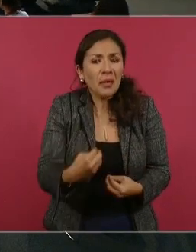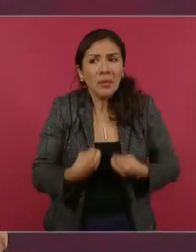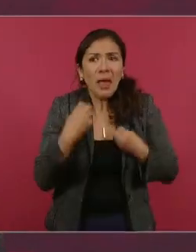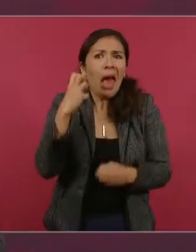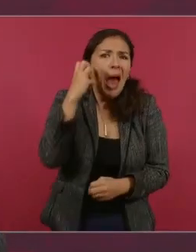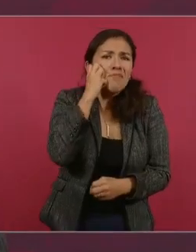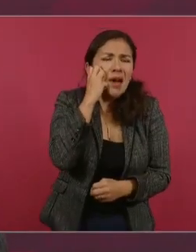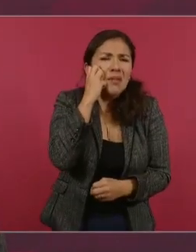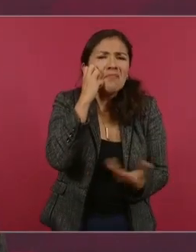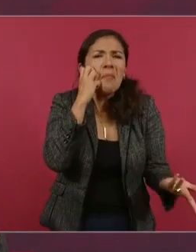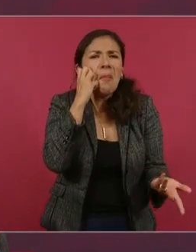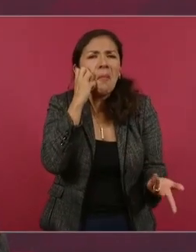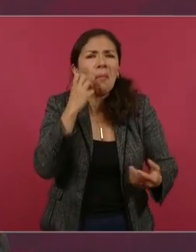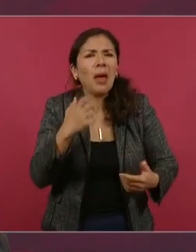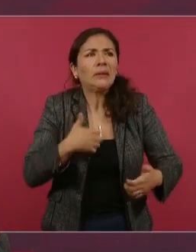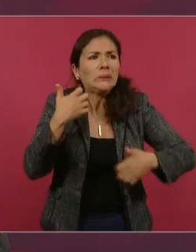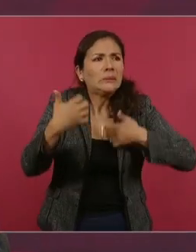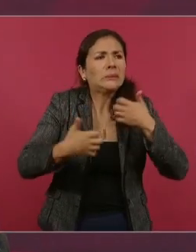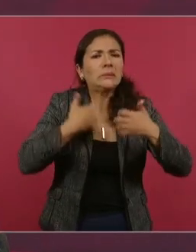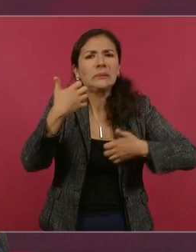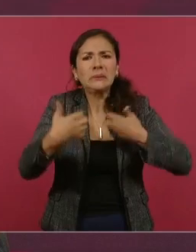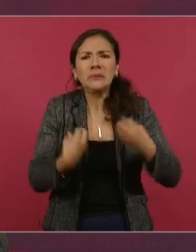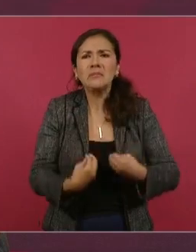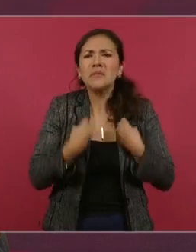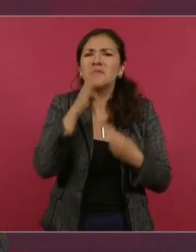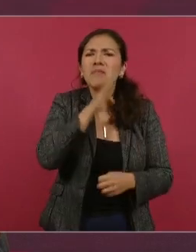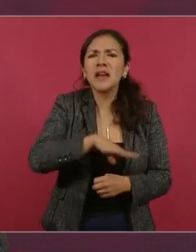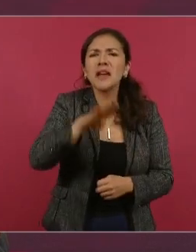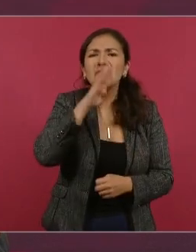amargando, haciendo corajes.